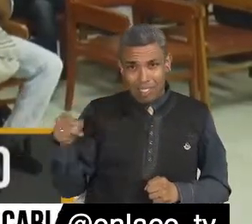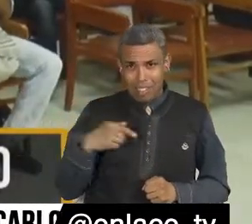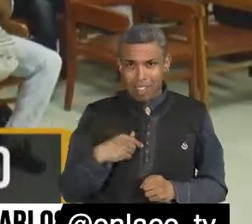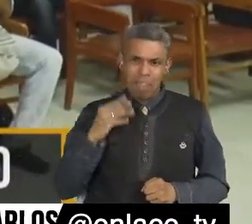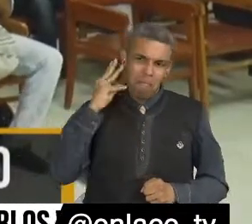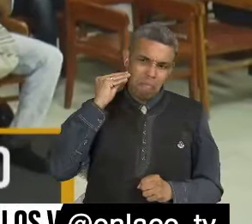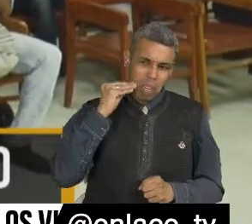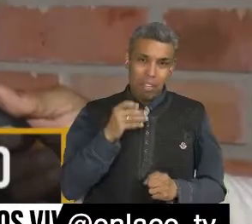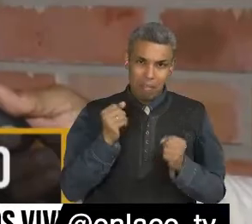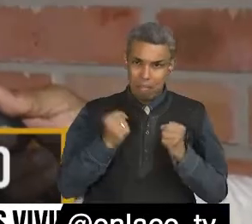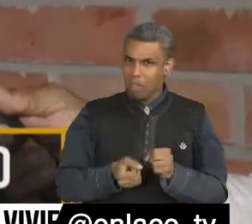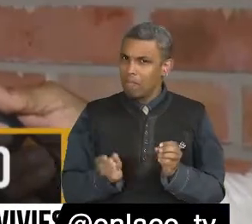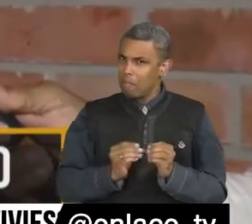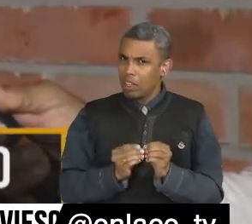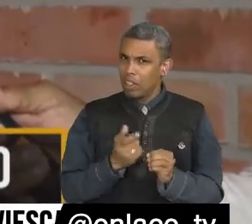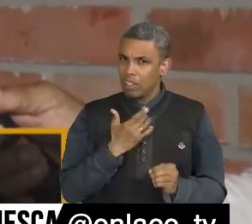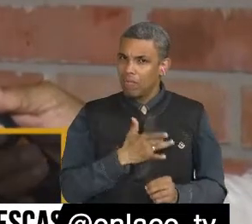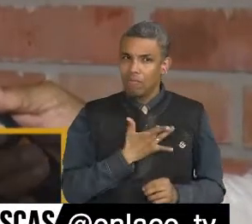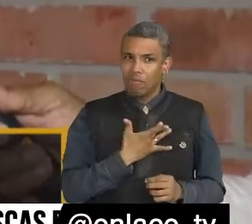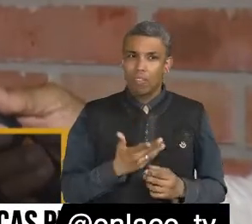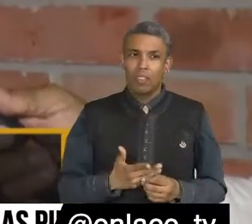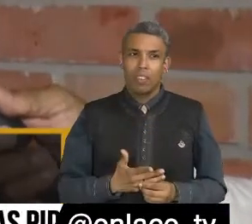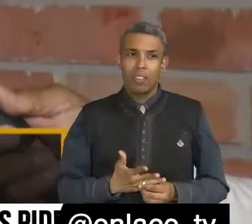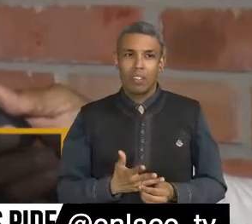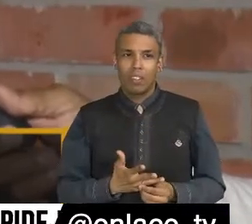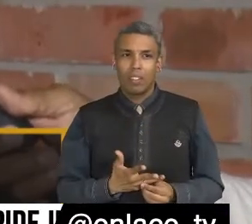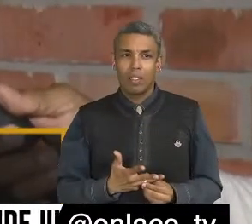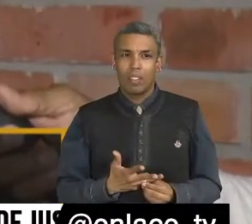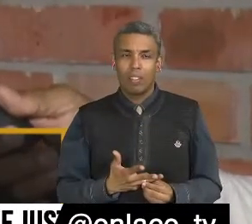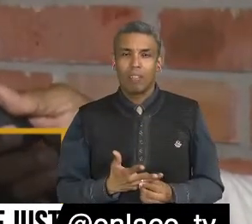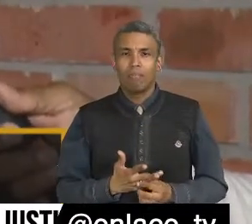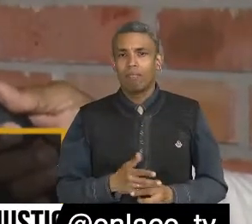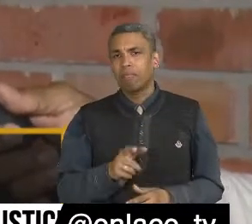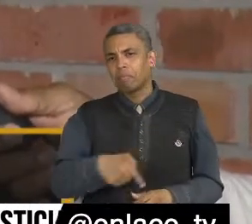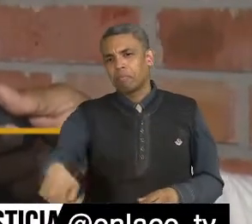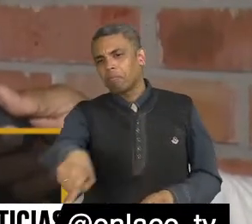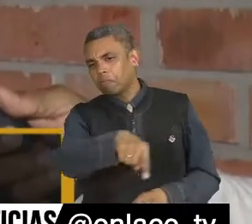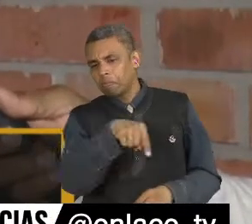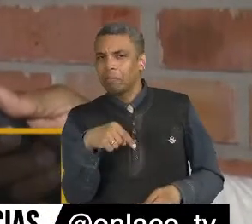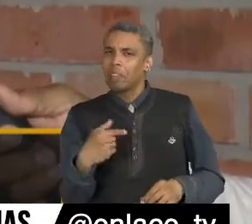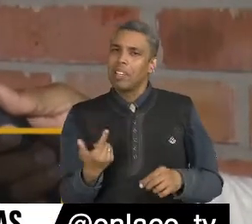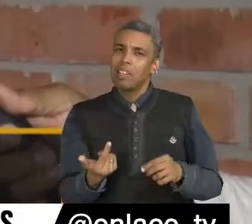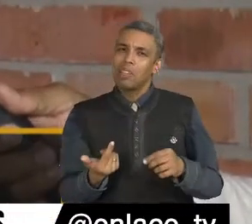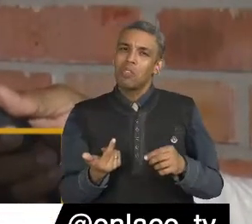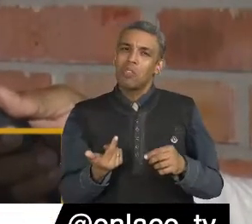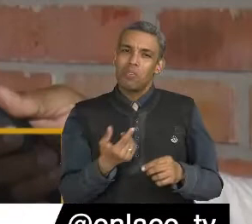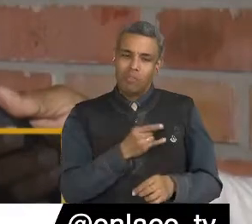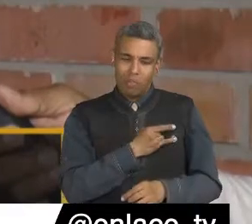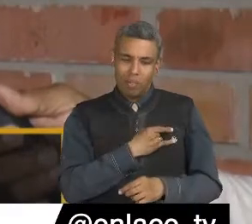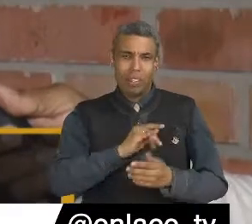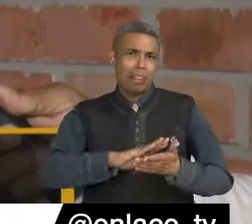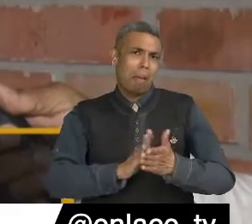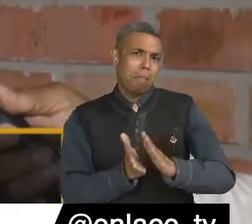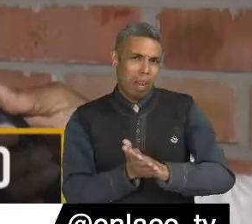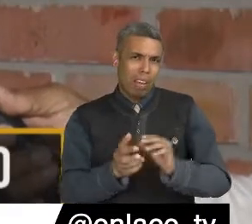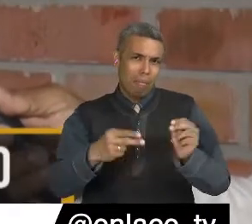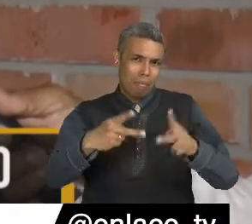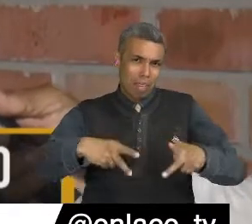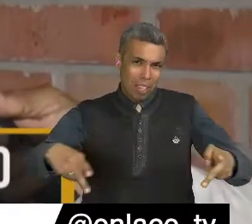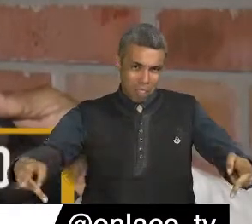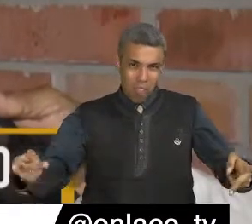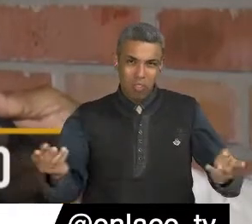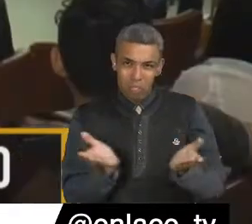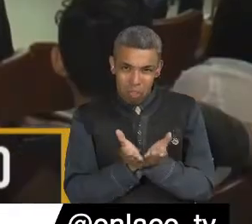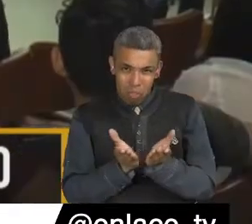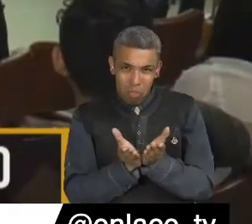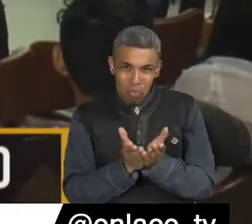que los estudiantes de comunicación social de la Universidad de La Paz conozcan distintas experiencias y vivencias